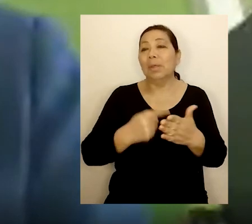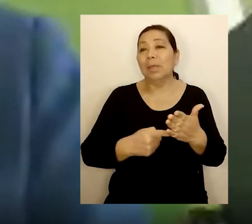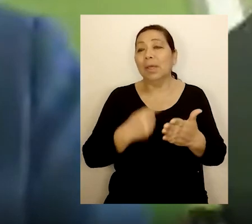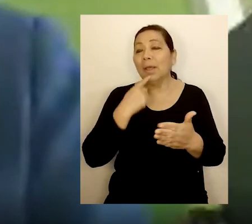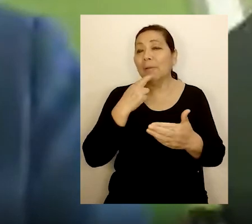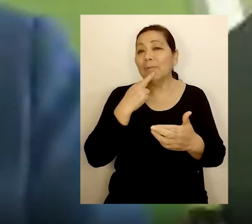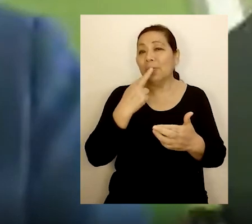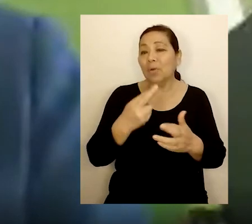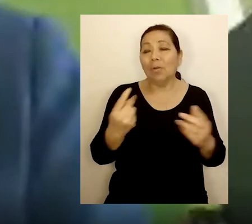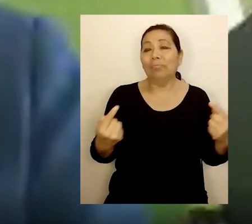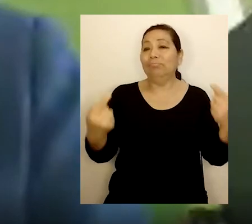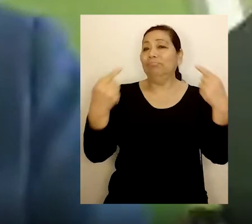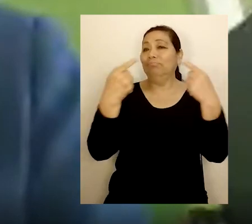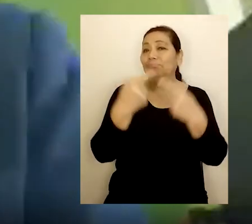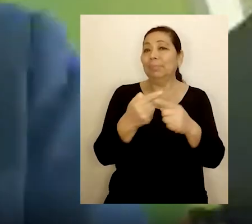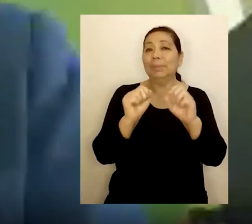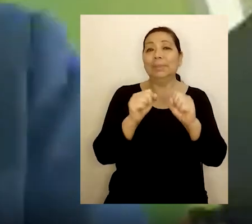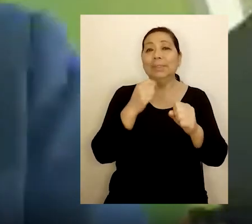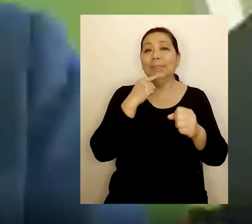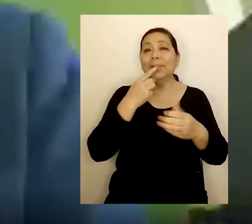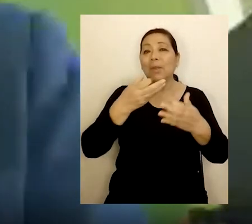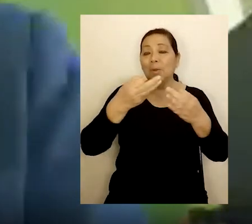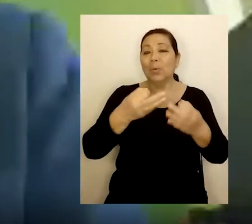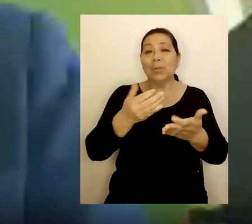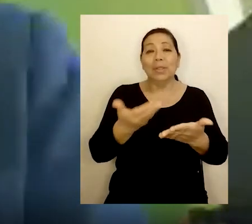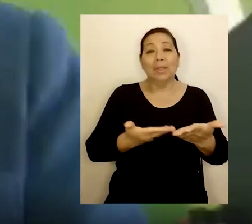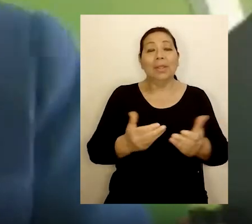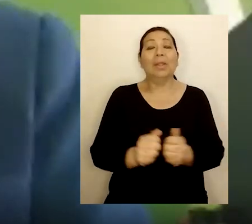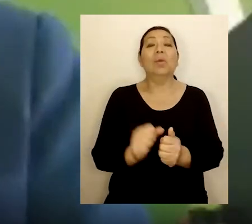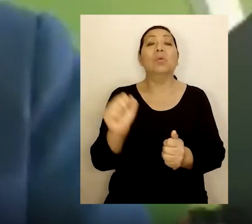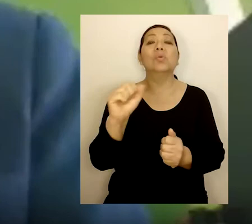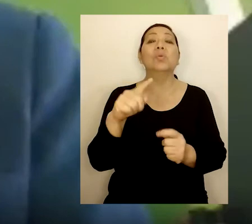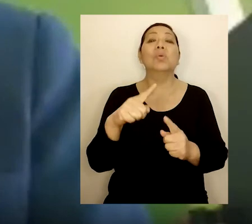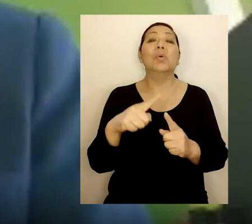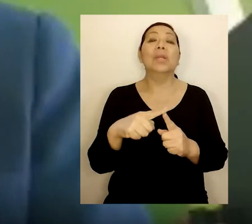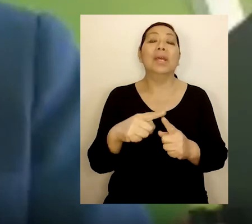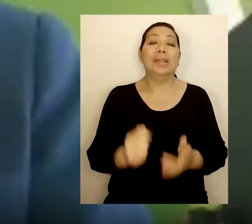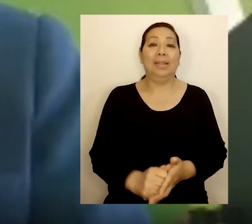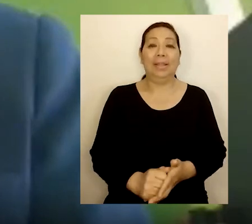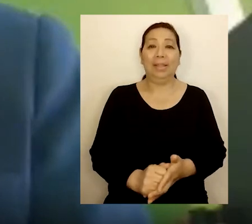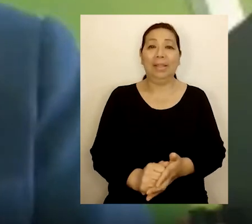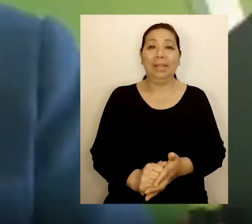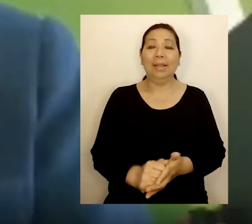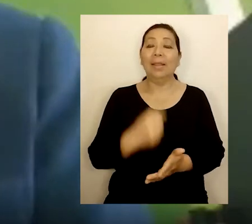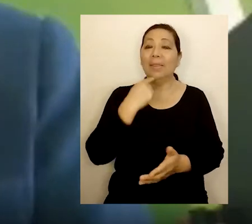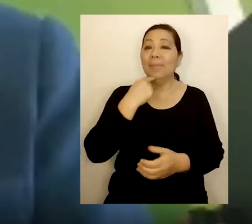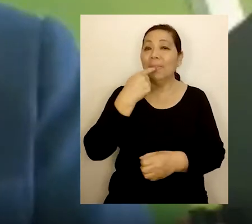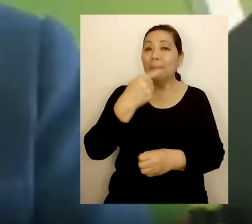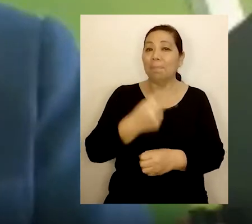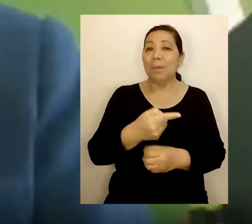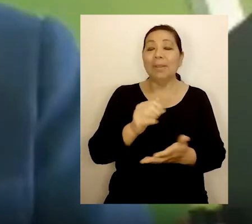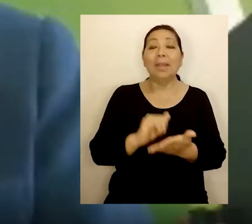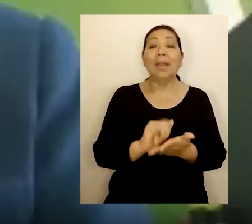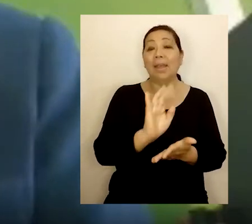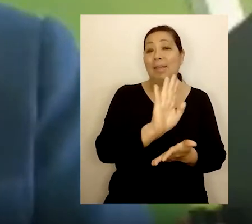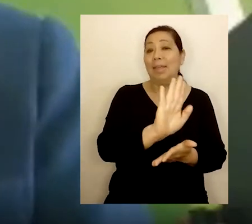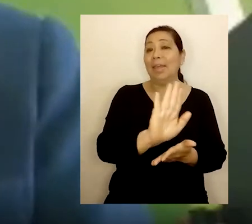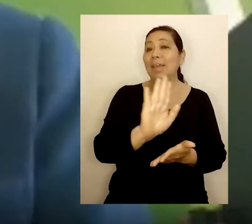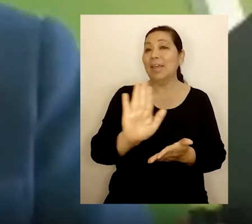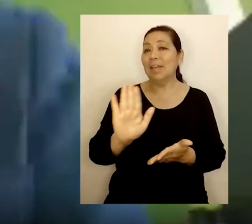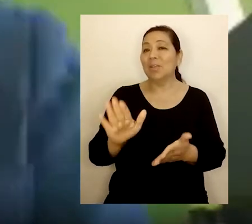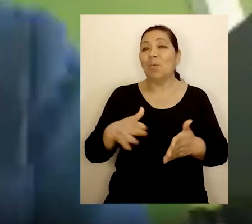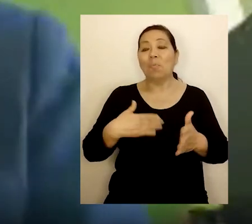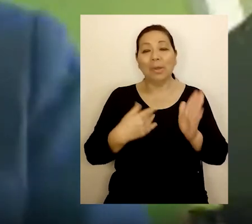esto resulta contradictorio si advertimos que justamente tanto SUNAT como la misma empresa demandante, ellos